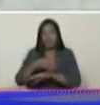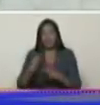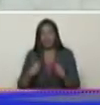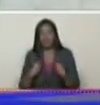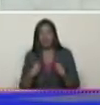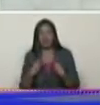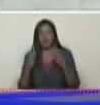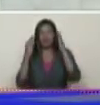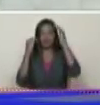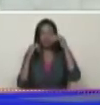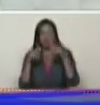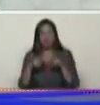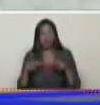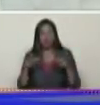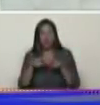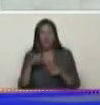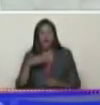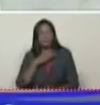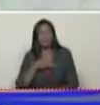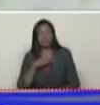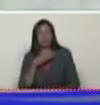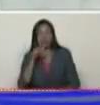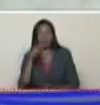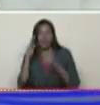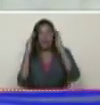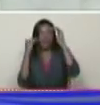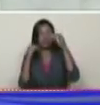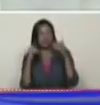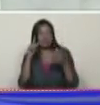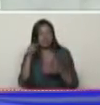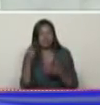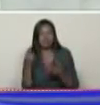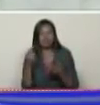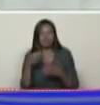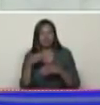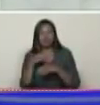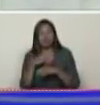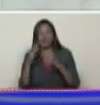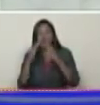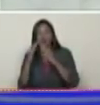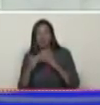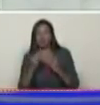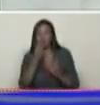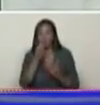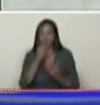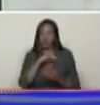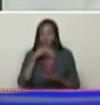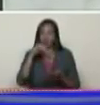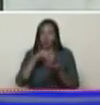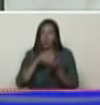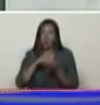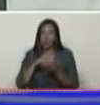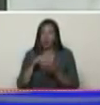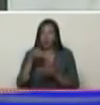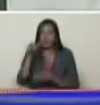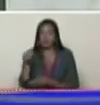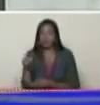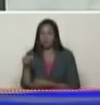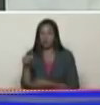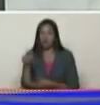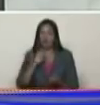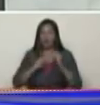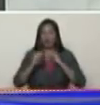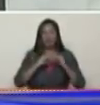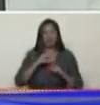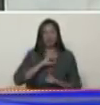están atendidas en las bases de misiones, que están siendo atendidas también por las casas de alimentación. Y hemos puesto un gran articulador que es el